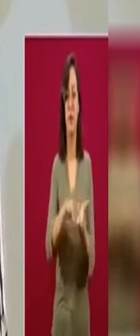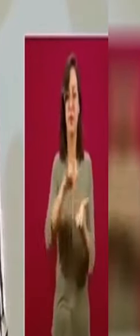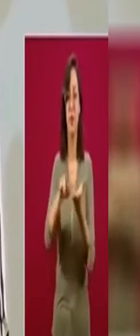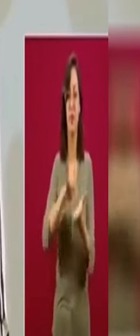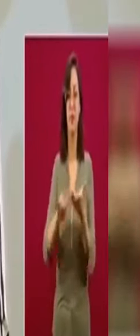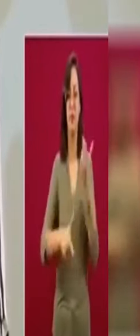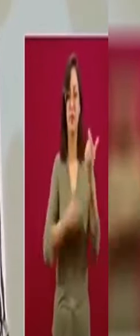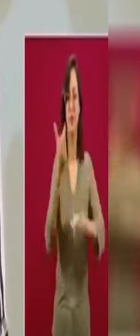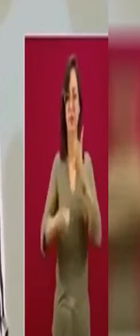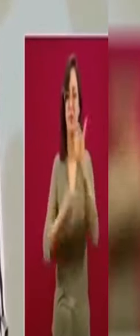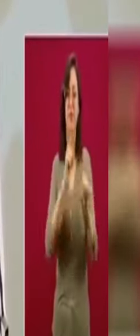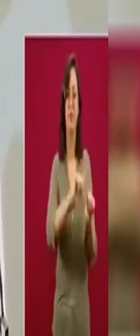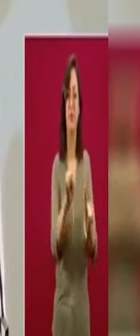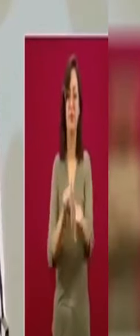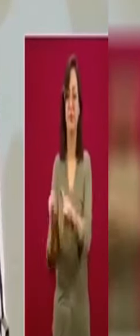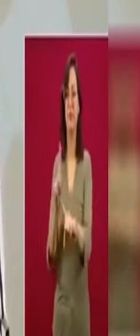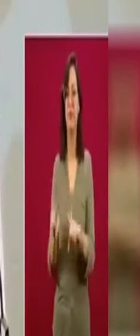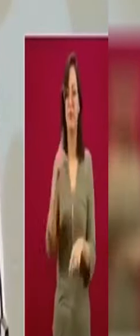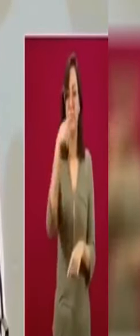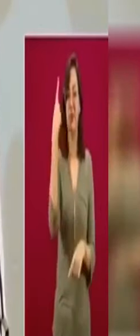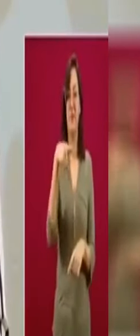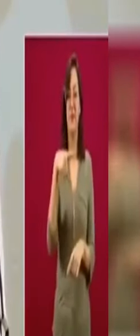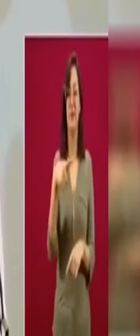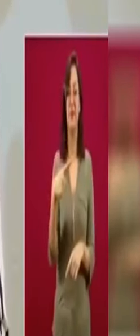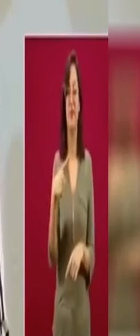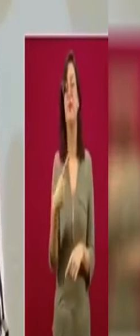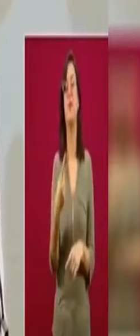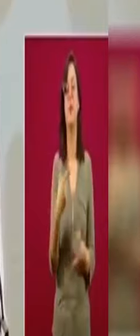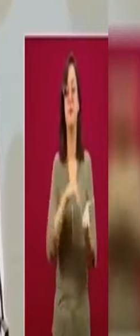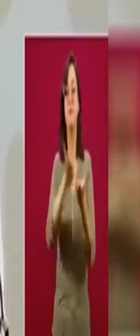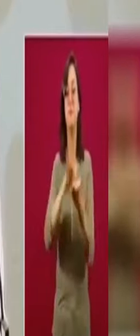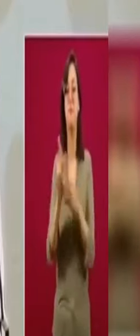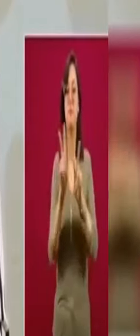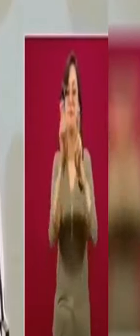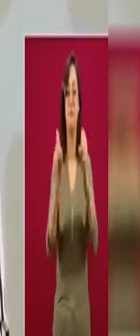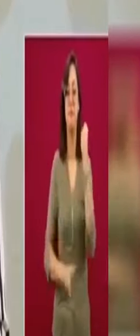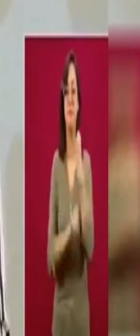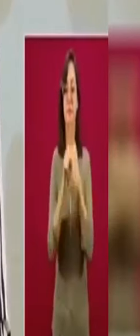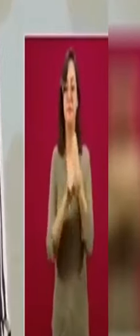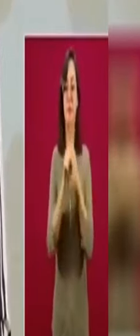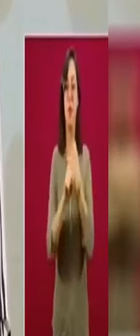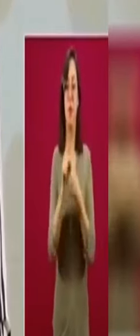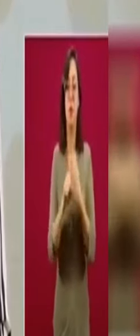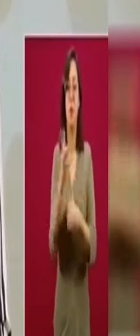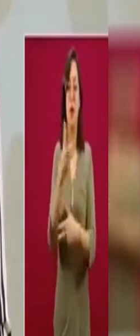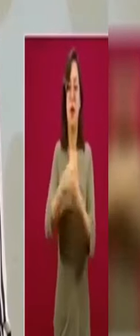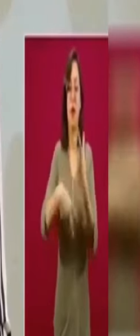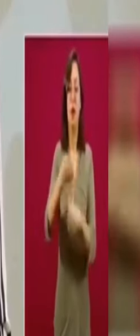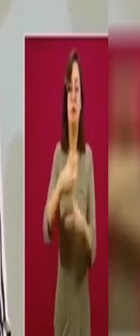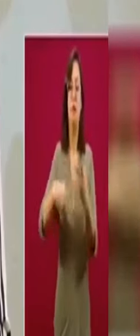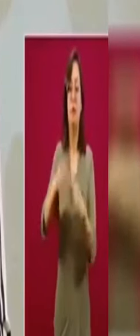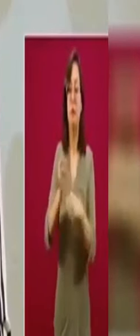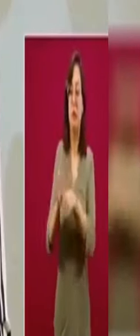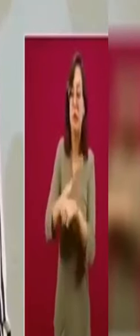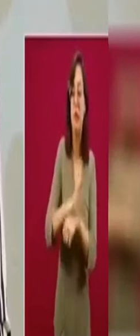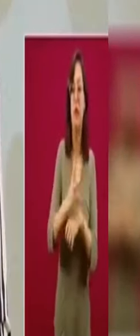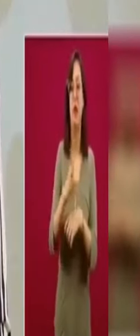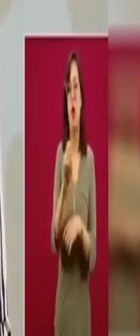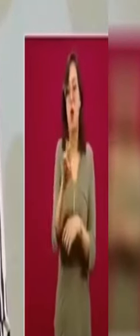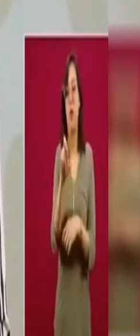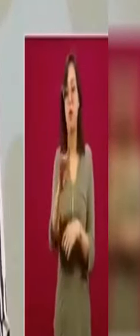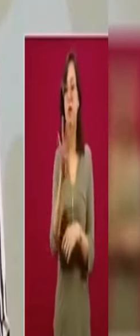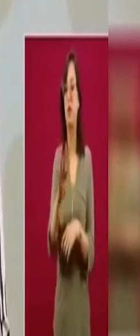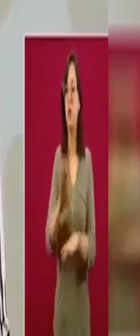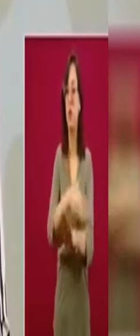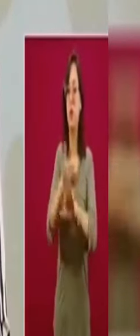las nuevas normas, de los nuevos estándares y que no se sea consciente por parte tanto de sindicatos como de empleadores de las nuevas